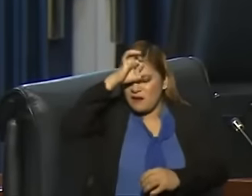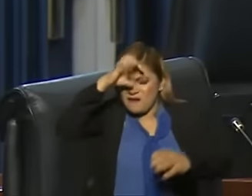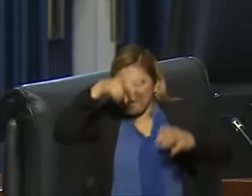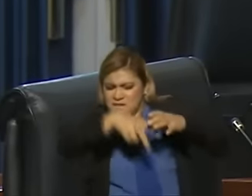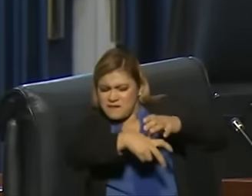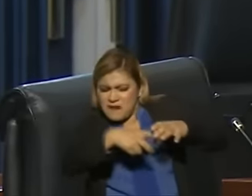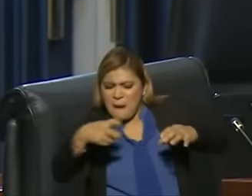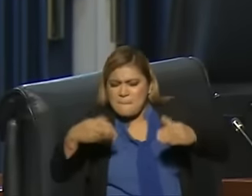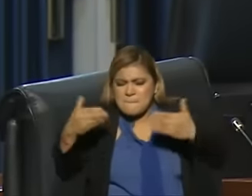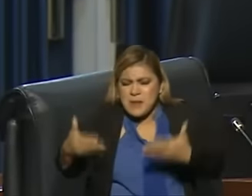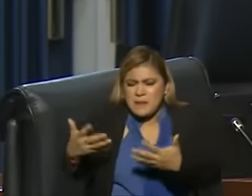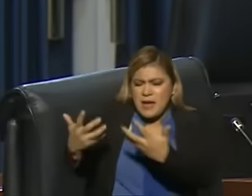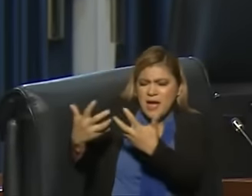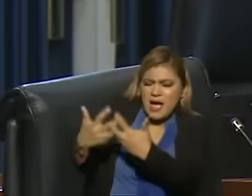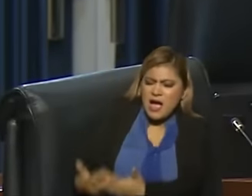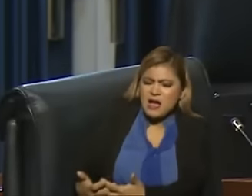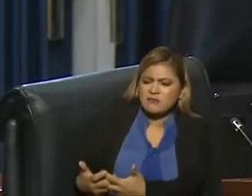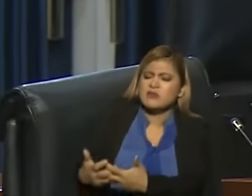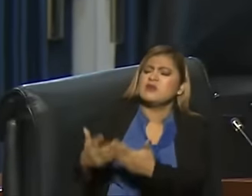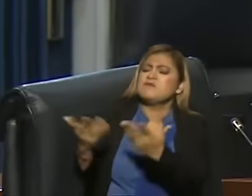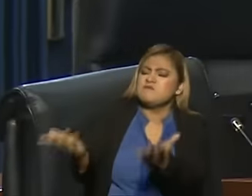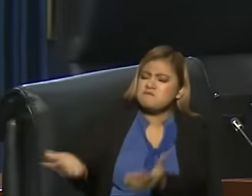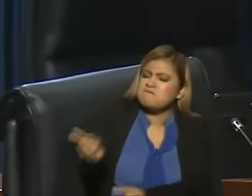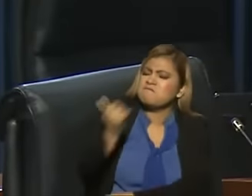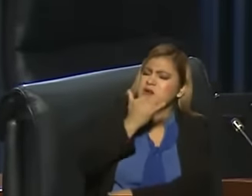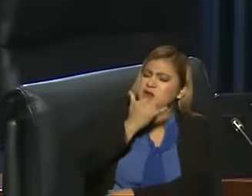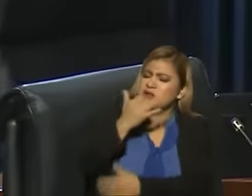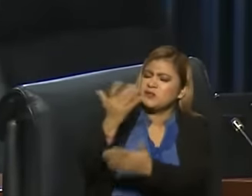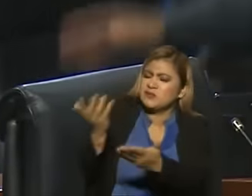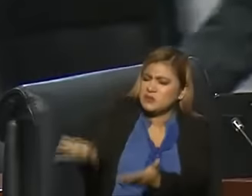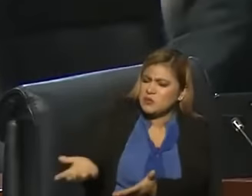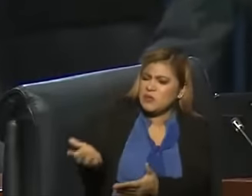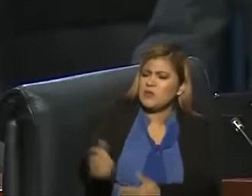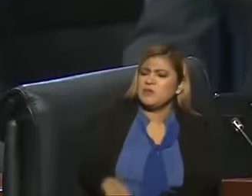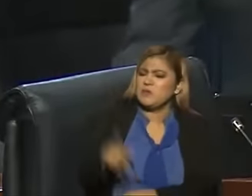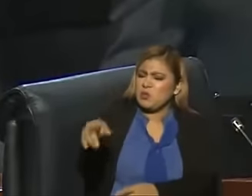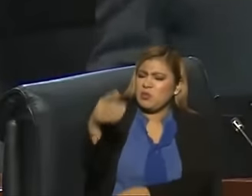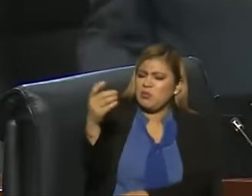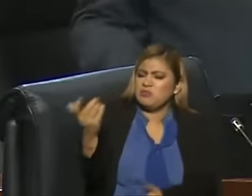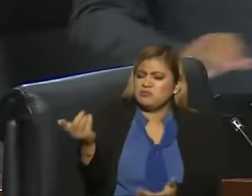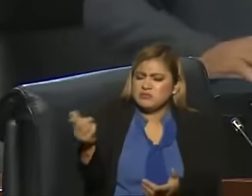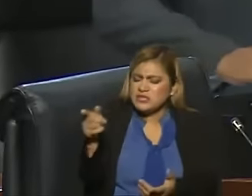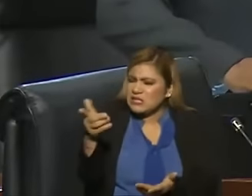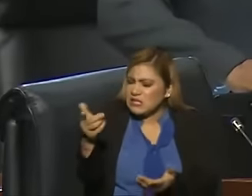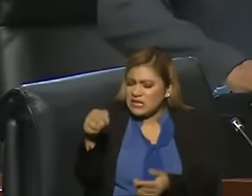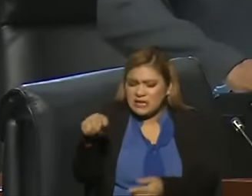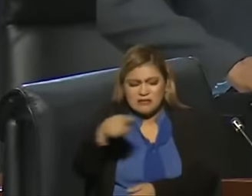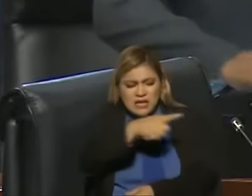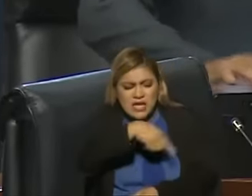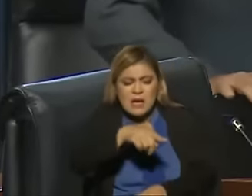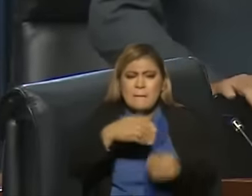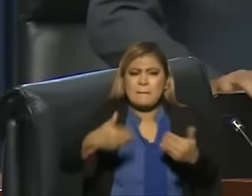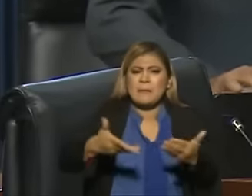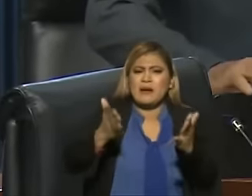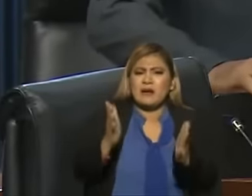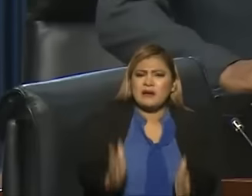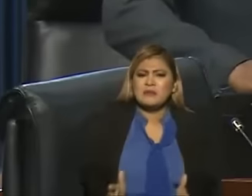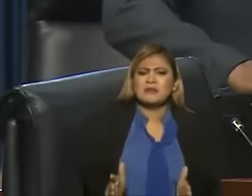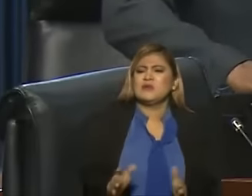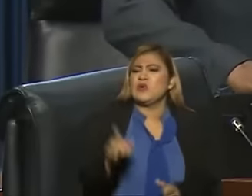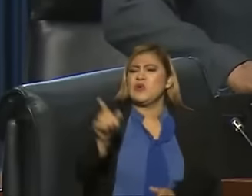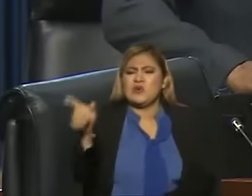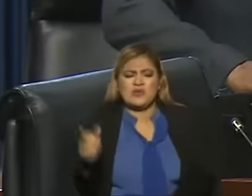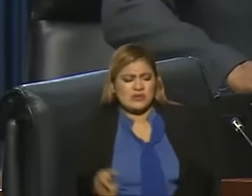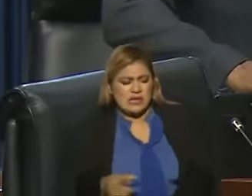por los daños ambientales irreversibles que están cometiendo contra nuestro suelo, subsuelo,